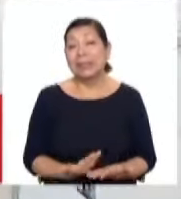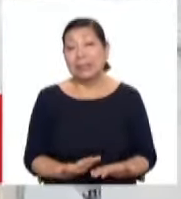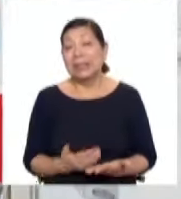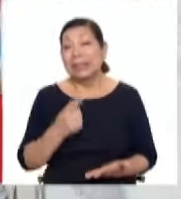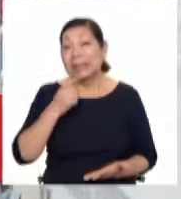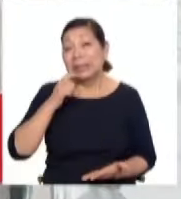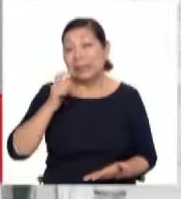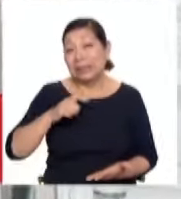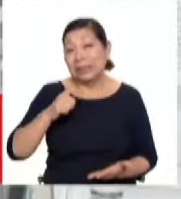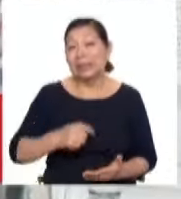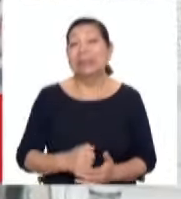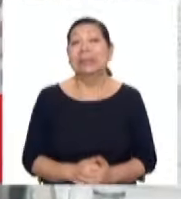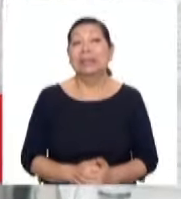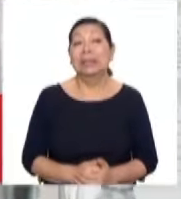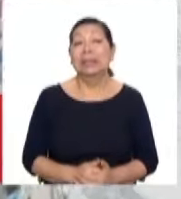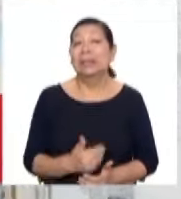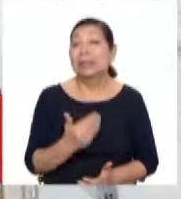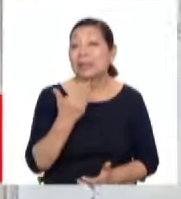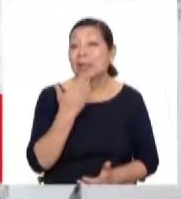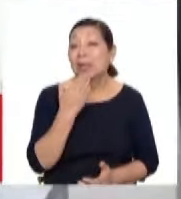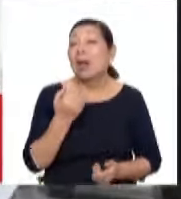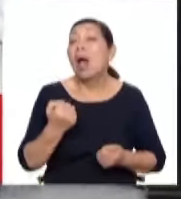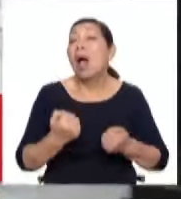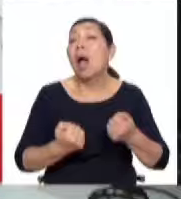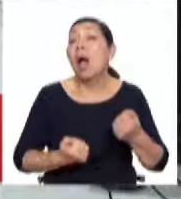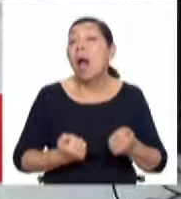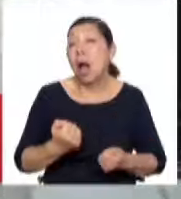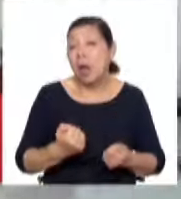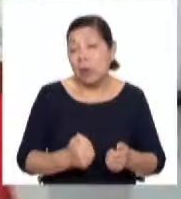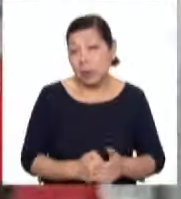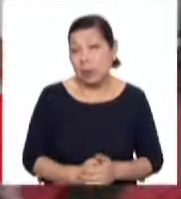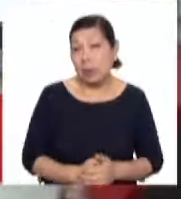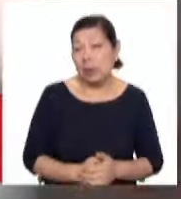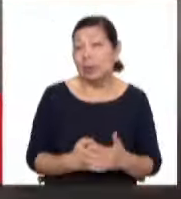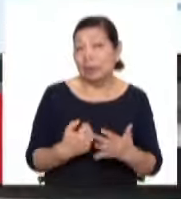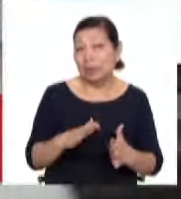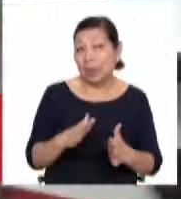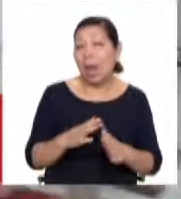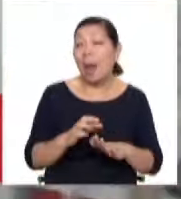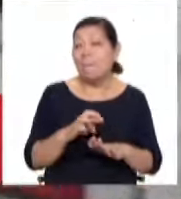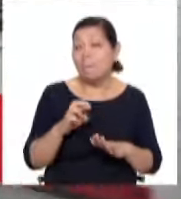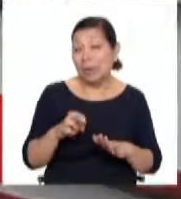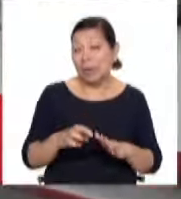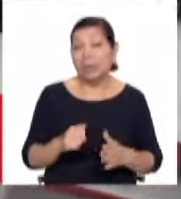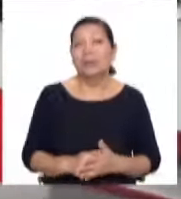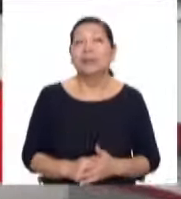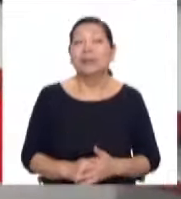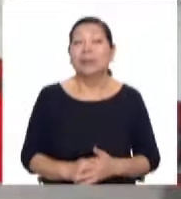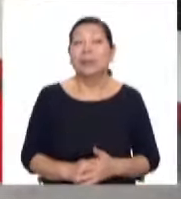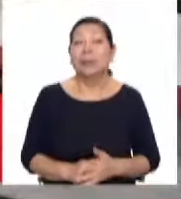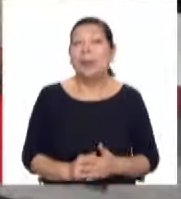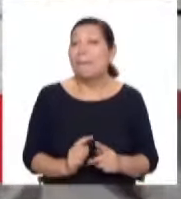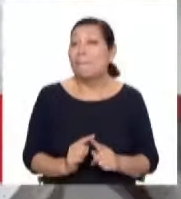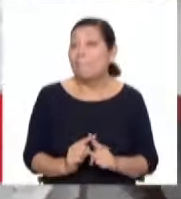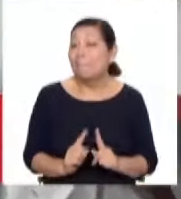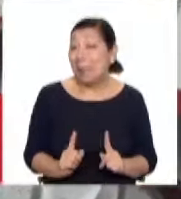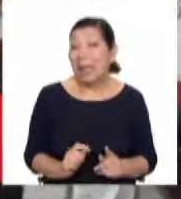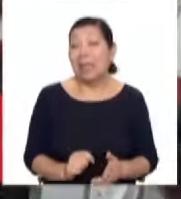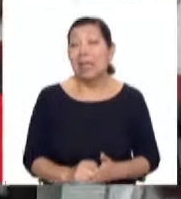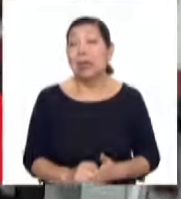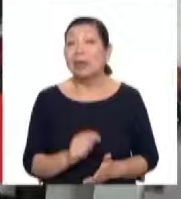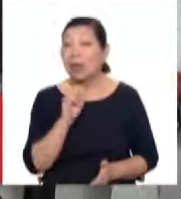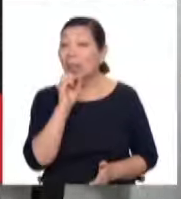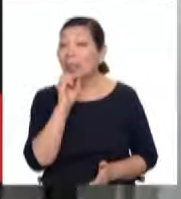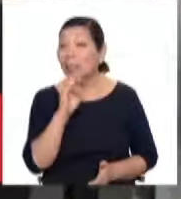una necesidad obviamente de quienes manejan vehículos ya a nivel profesional u otros. Sin embargo, hay